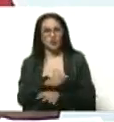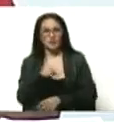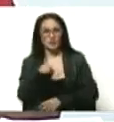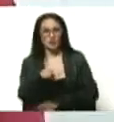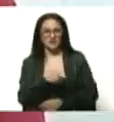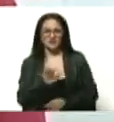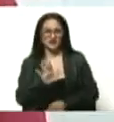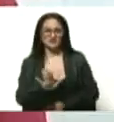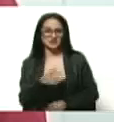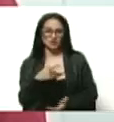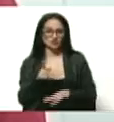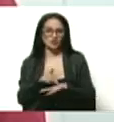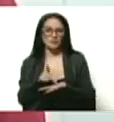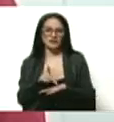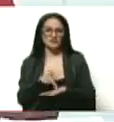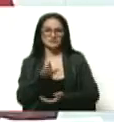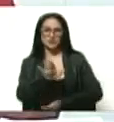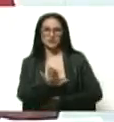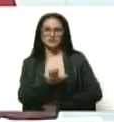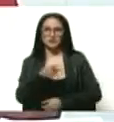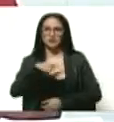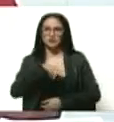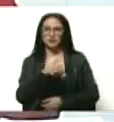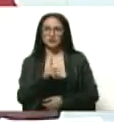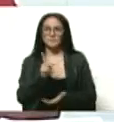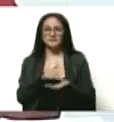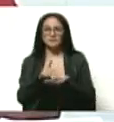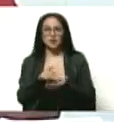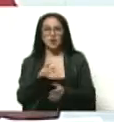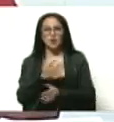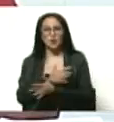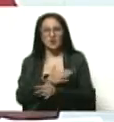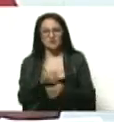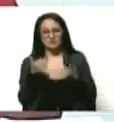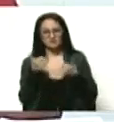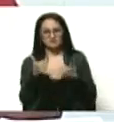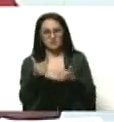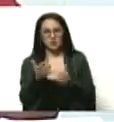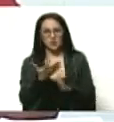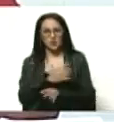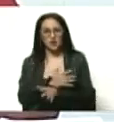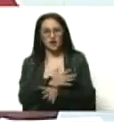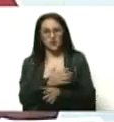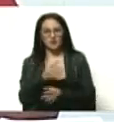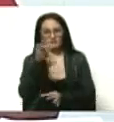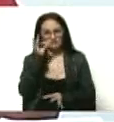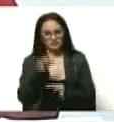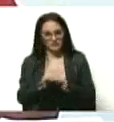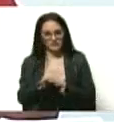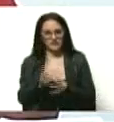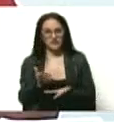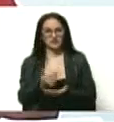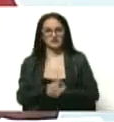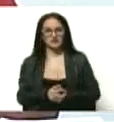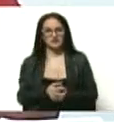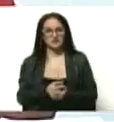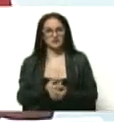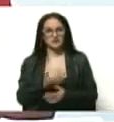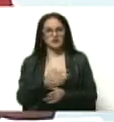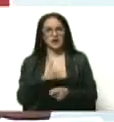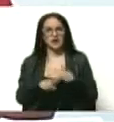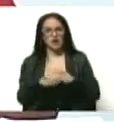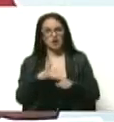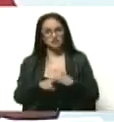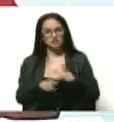no jugamos ese juego, no participamos ahí. Nosotros participamos en el juego del optimismo, en el juego de la esperanza, en el juego de que las cosas, con